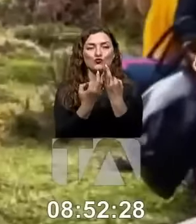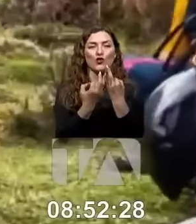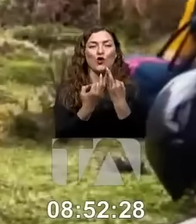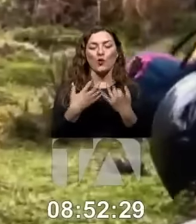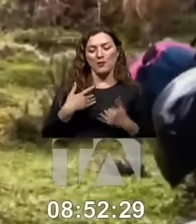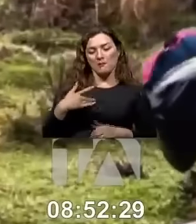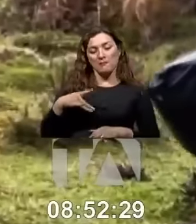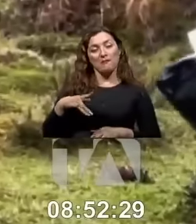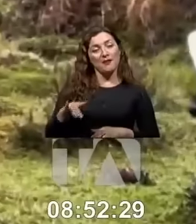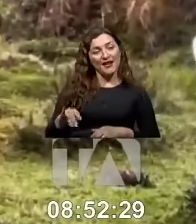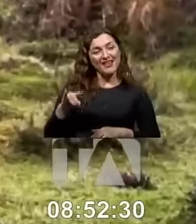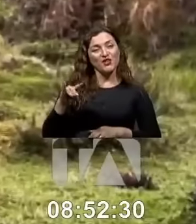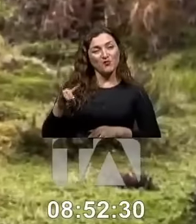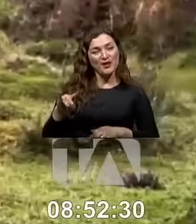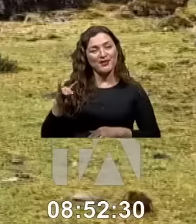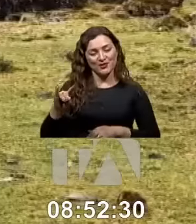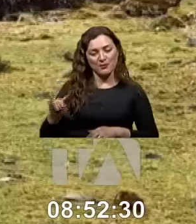incluido.